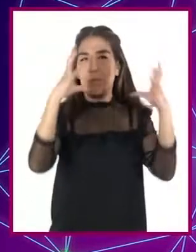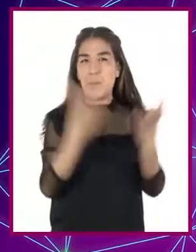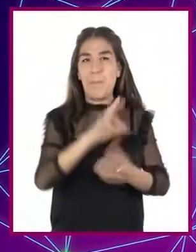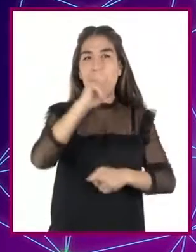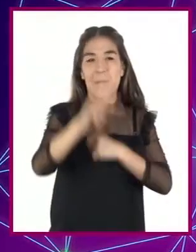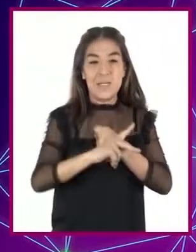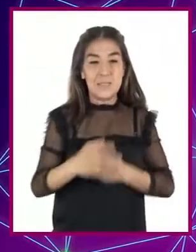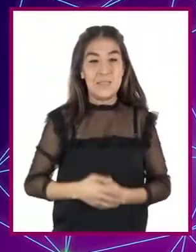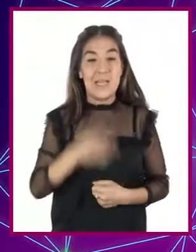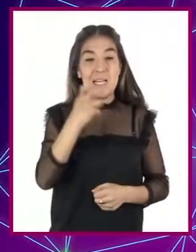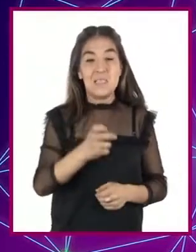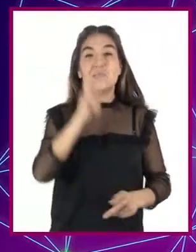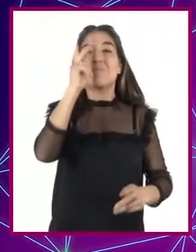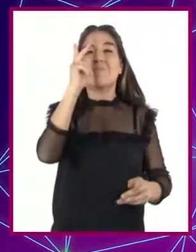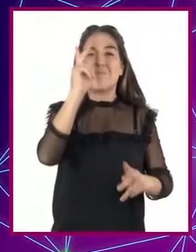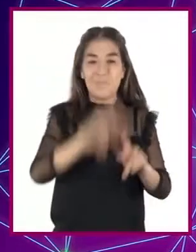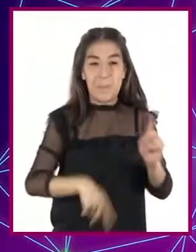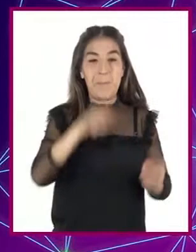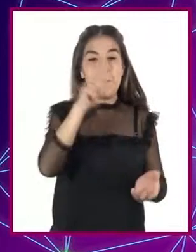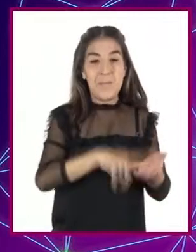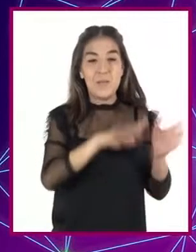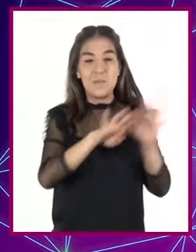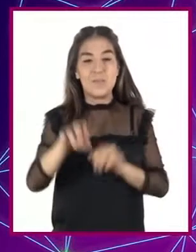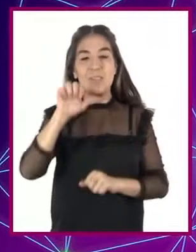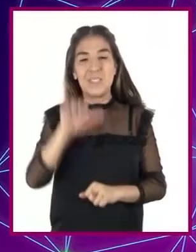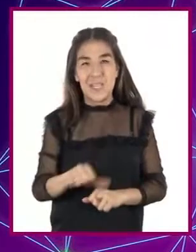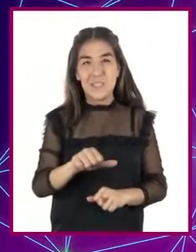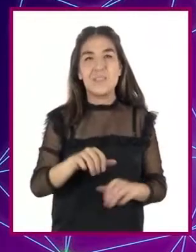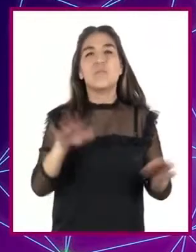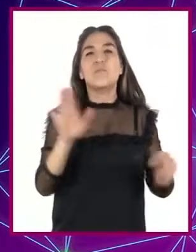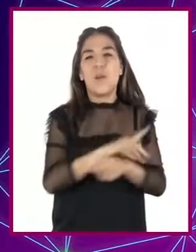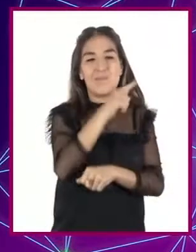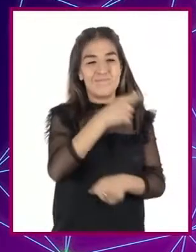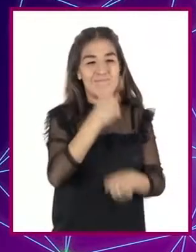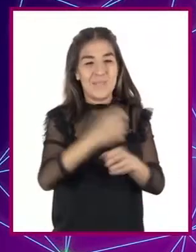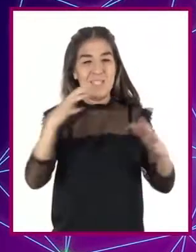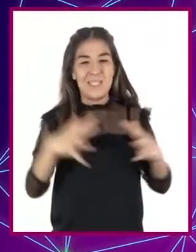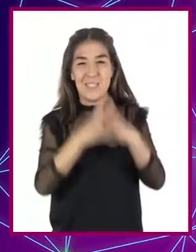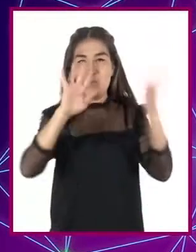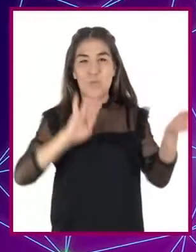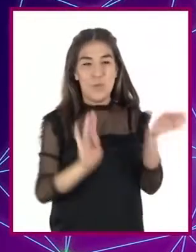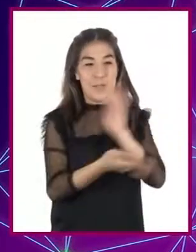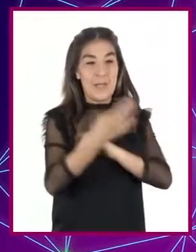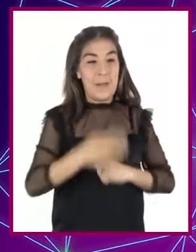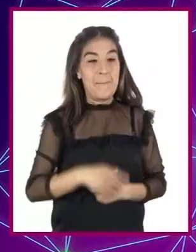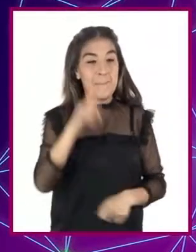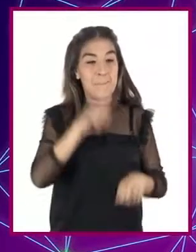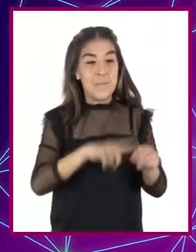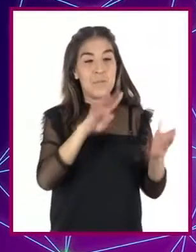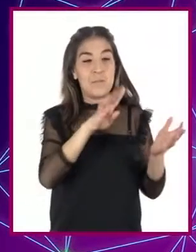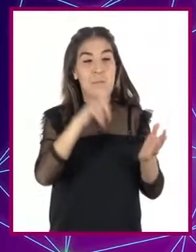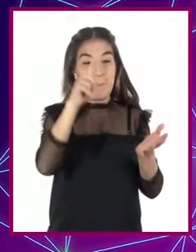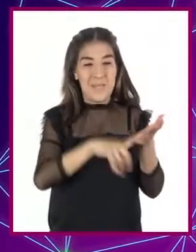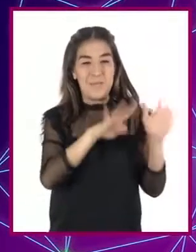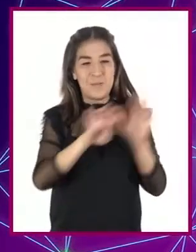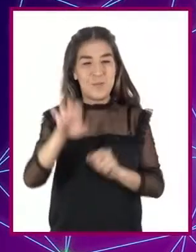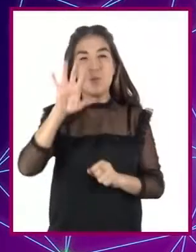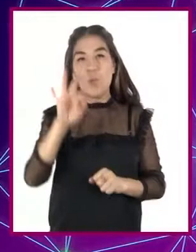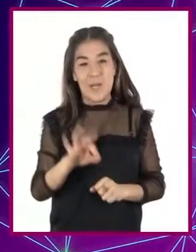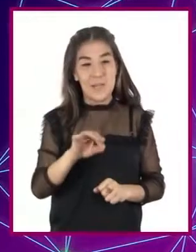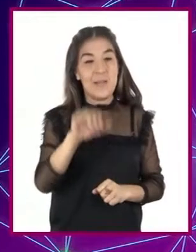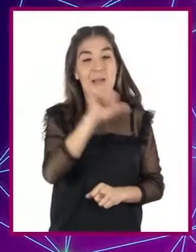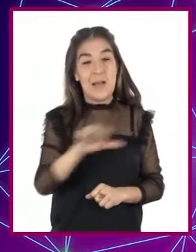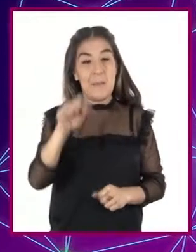suspendieron en 1916 por la Primera Guerra Mundial, en 1940 y 1944 por la Segunda Guerra